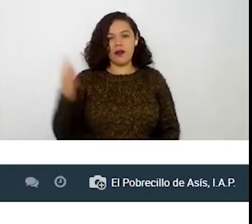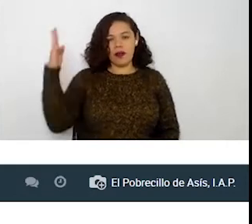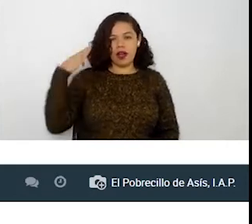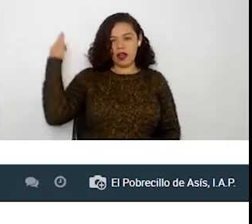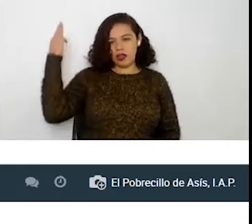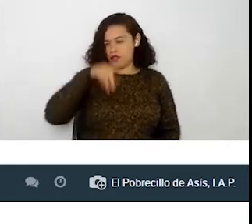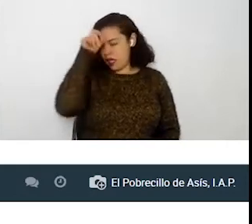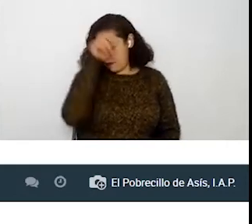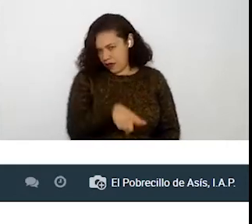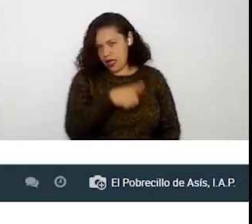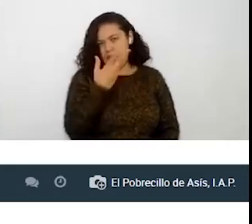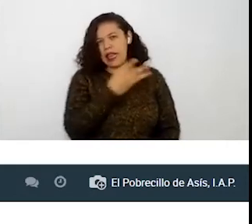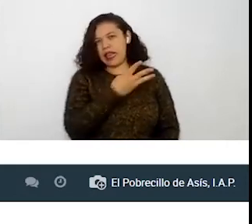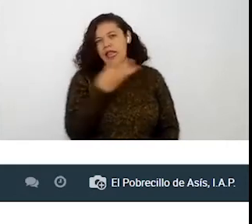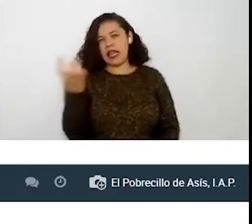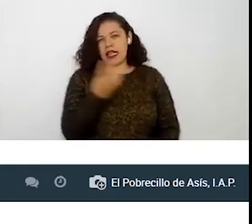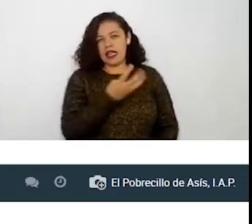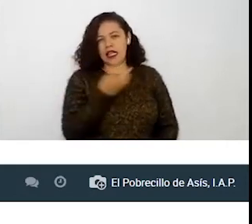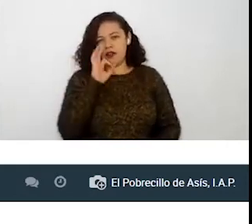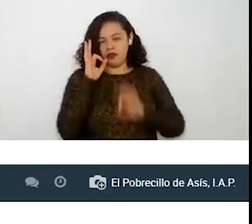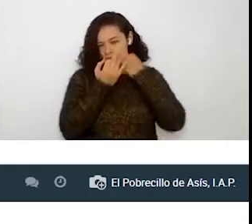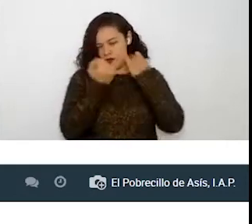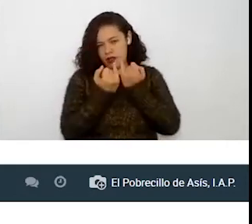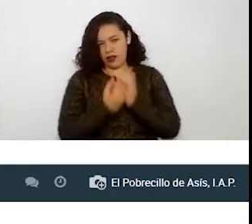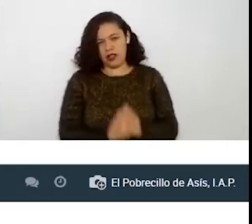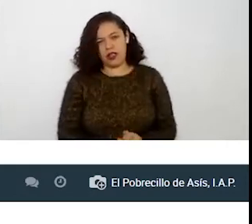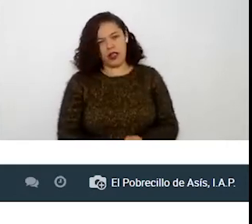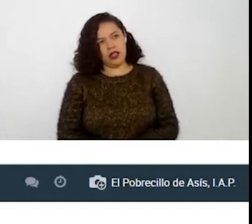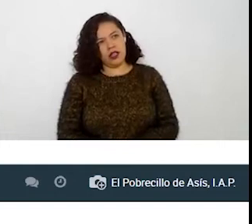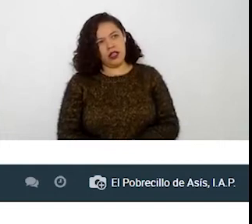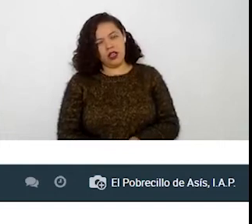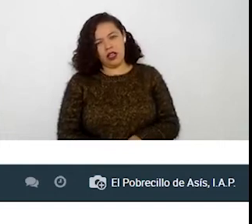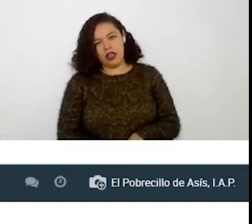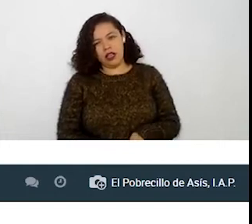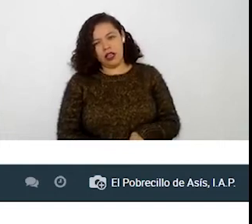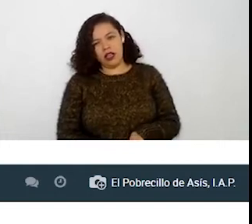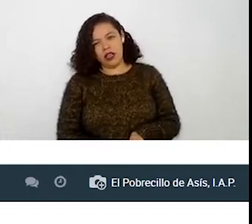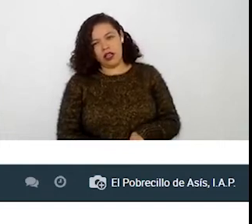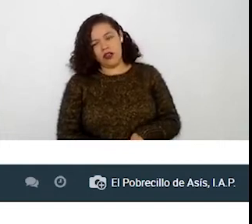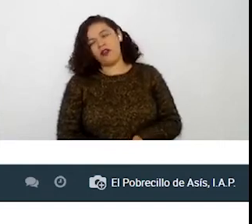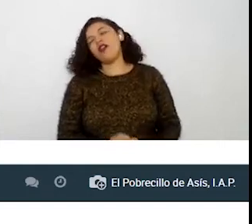Igual vamos a manejar todos de la misma forma bueno marzo le vamos a poner digamos